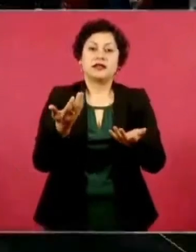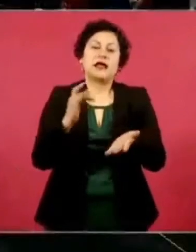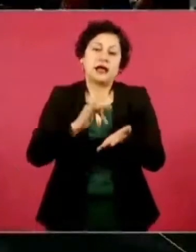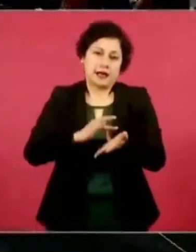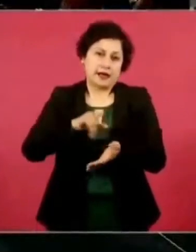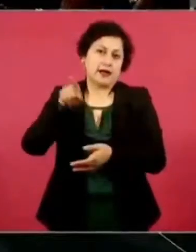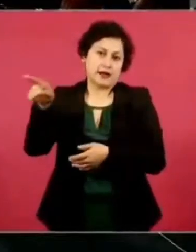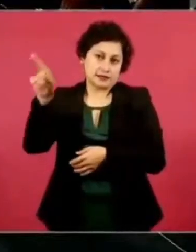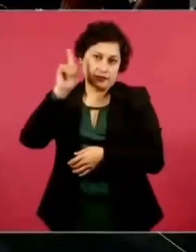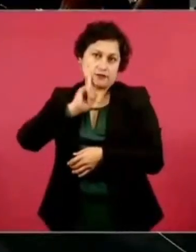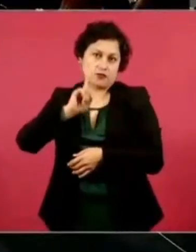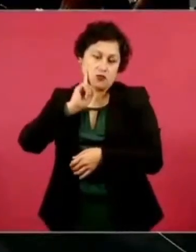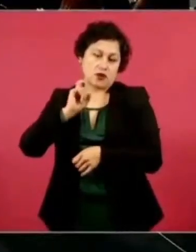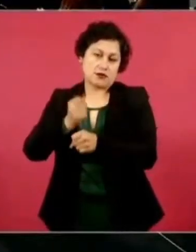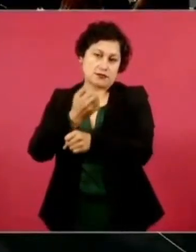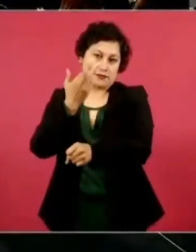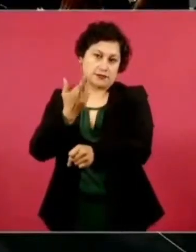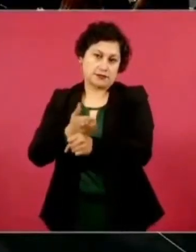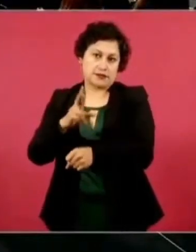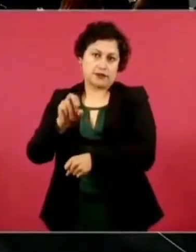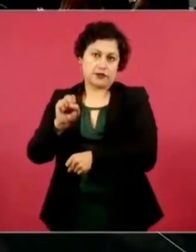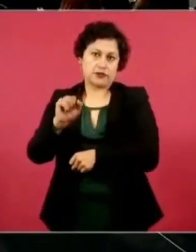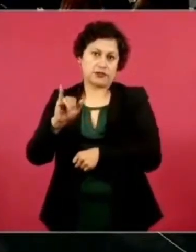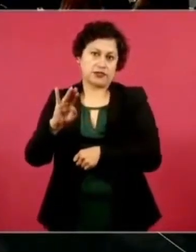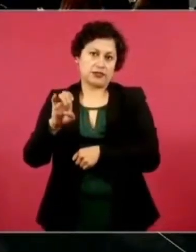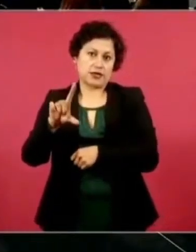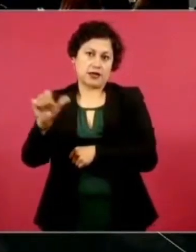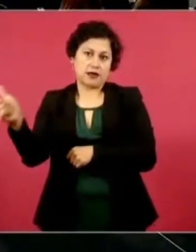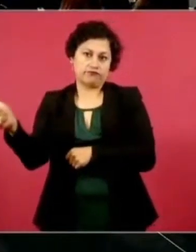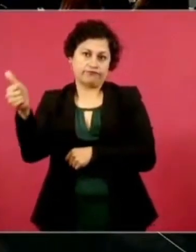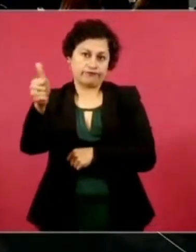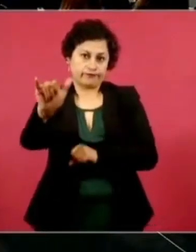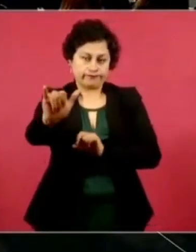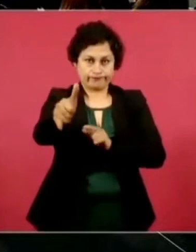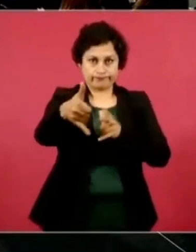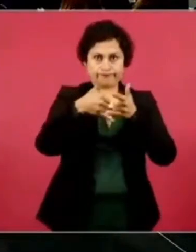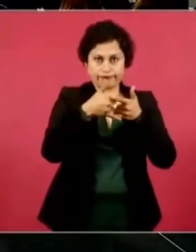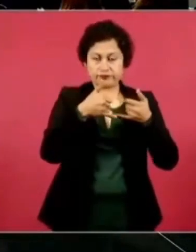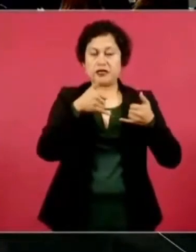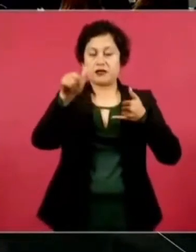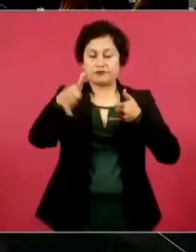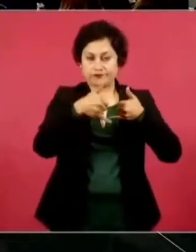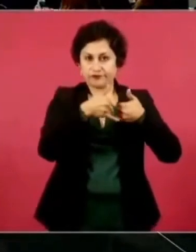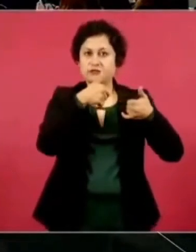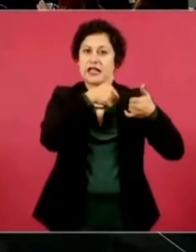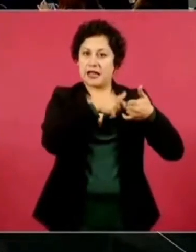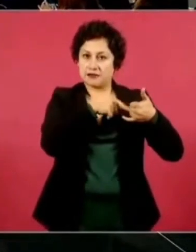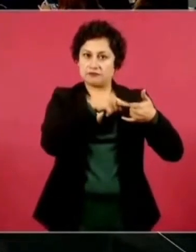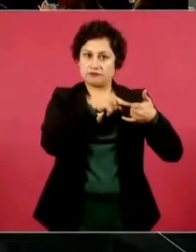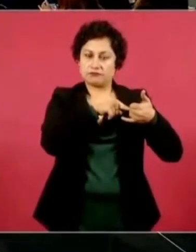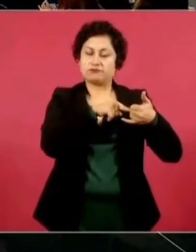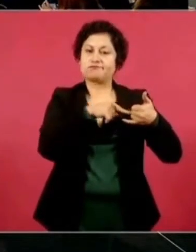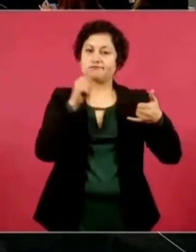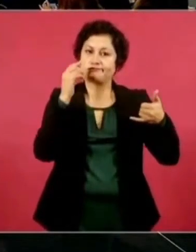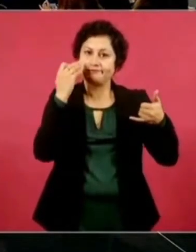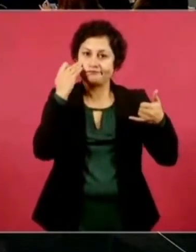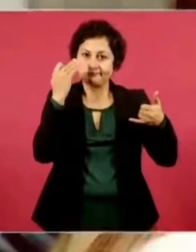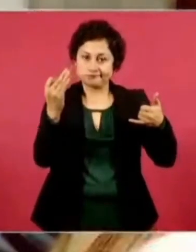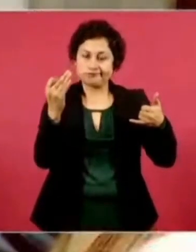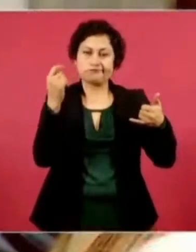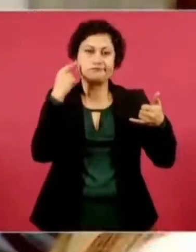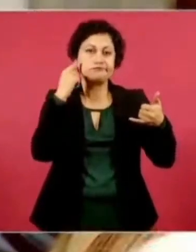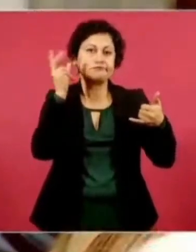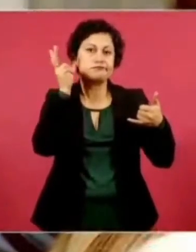pone en contacto con ellos. En el segundo intento, de igual forma se negaron a dar, no se